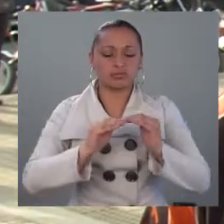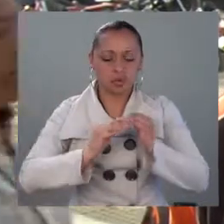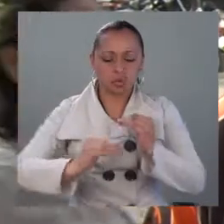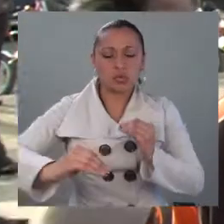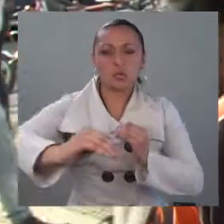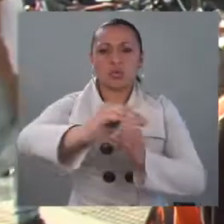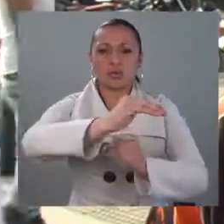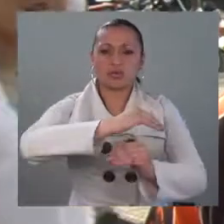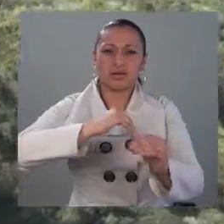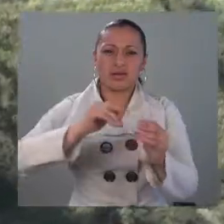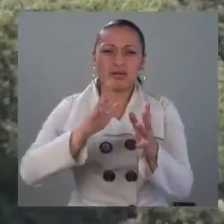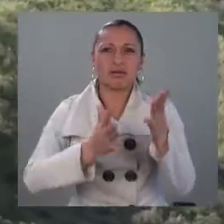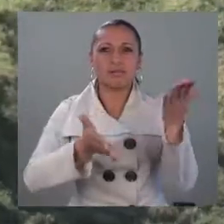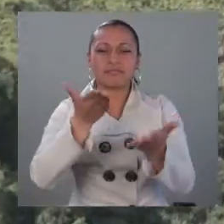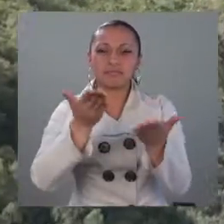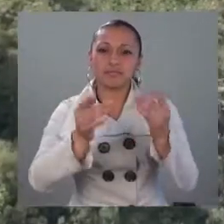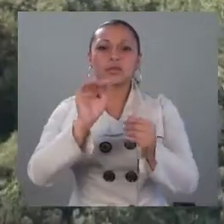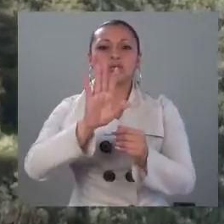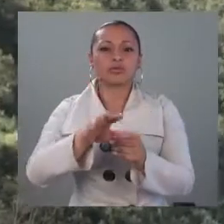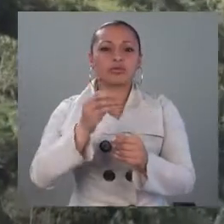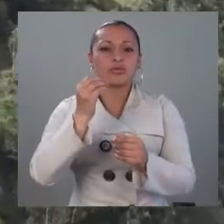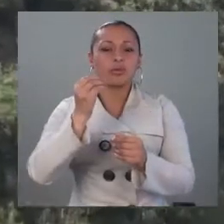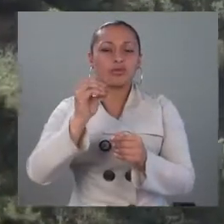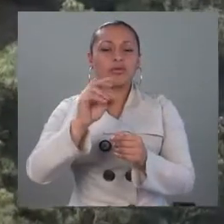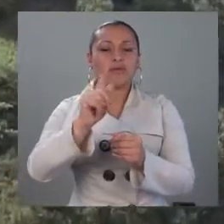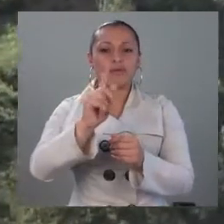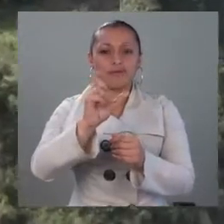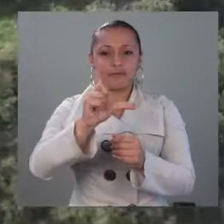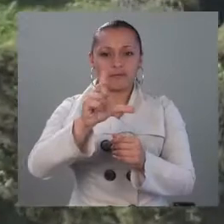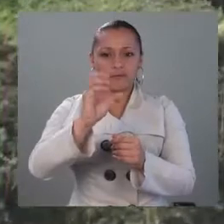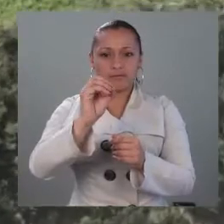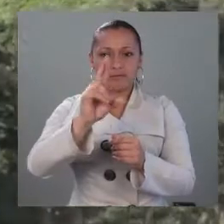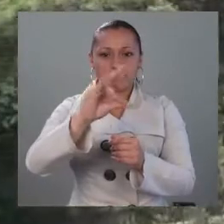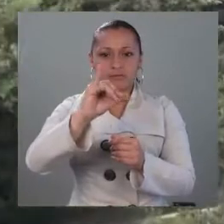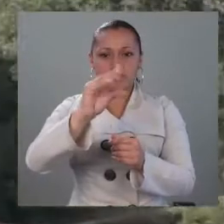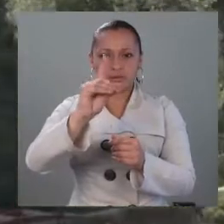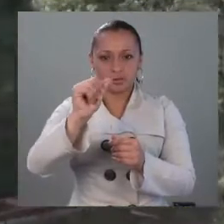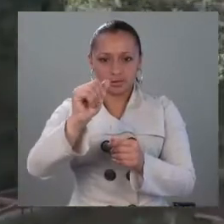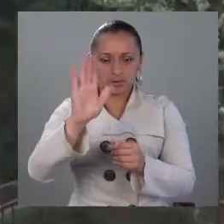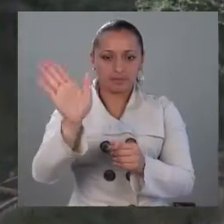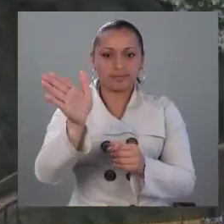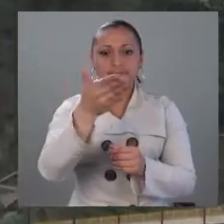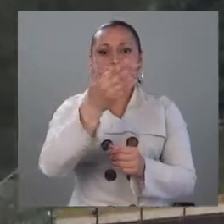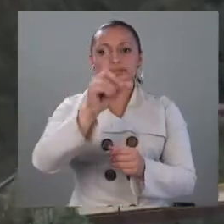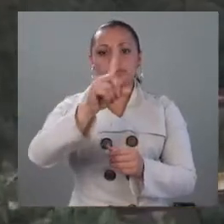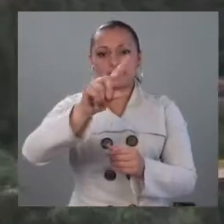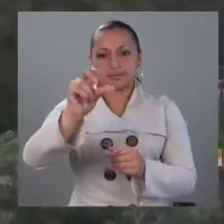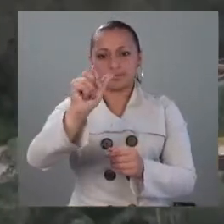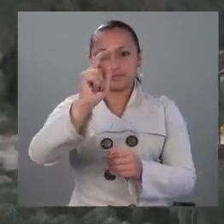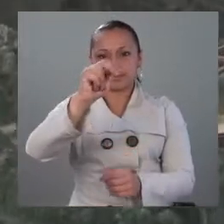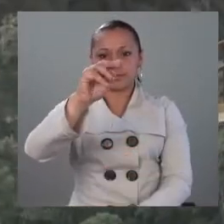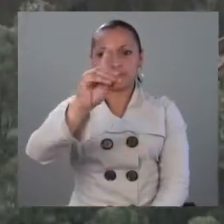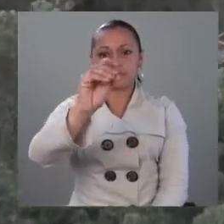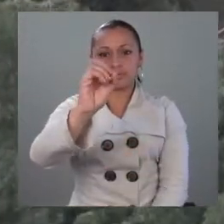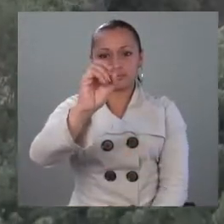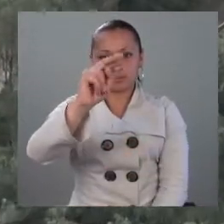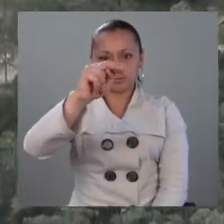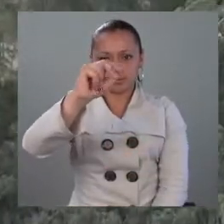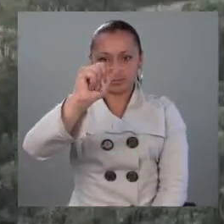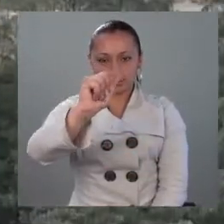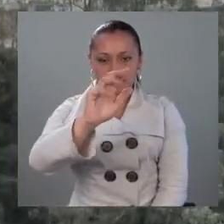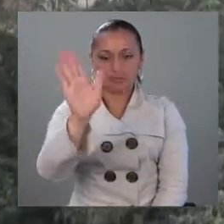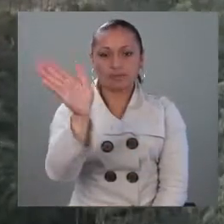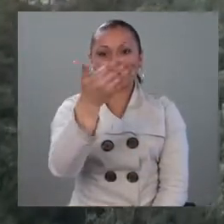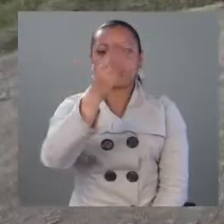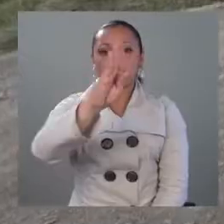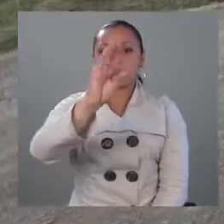se ha construido, digamos, 2 tramos entre La Florida y Sandoná y Bomboná hacia Consacá, que hacen parte de